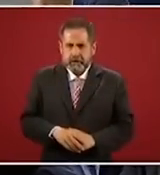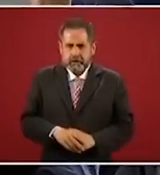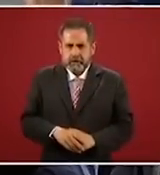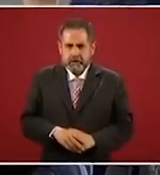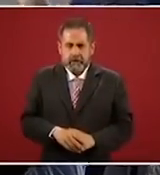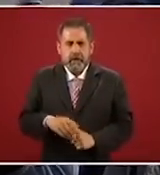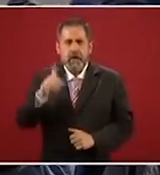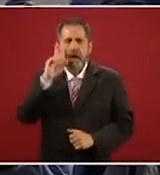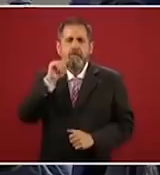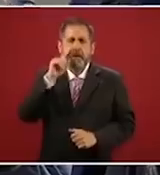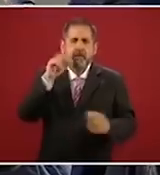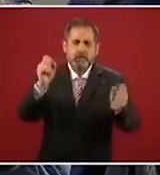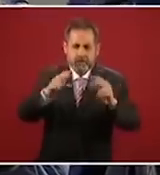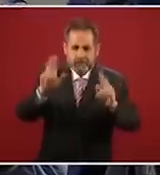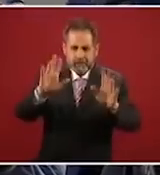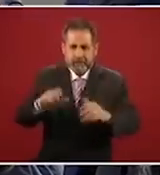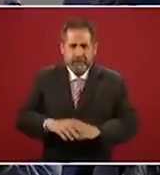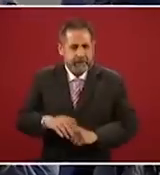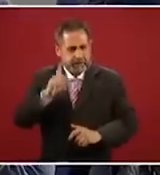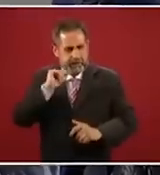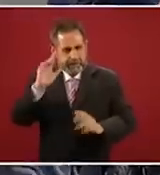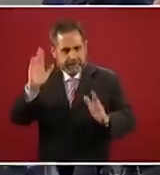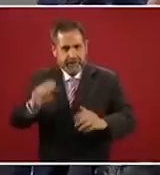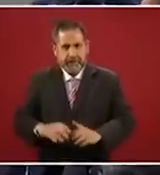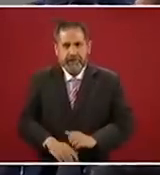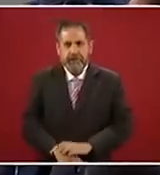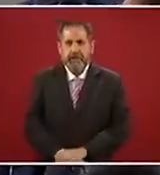Ya, mañana nos vemos, mañana.